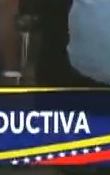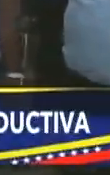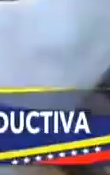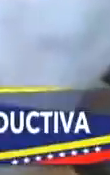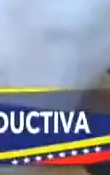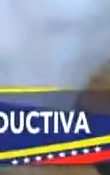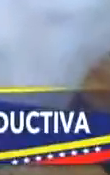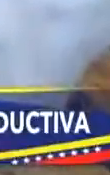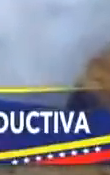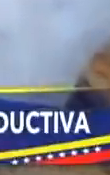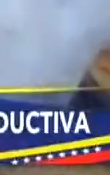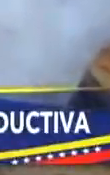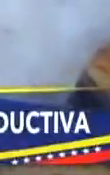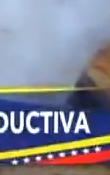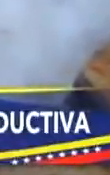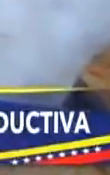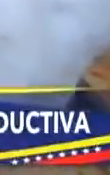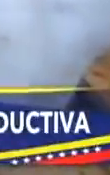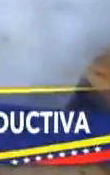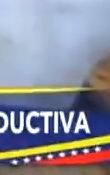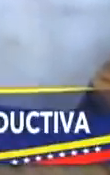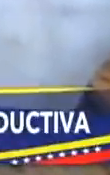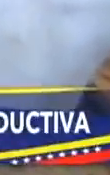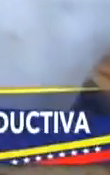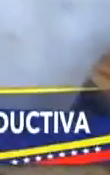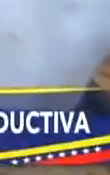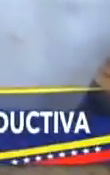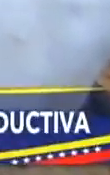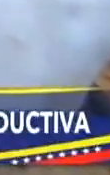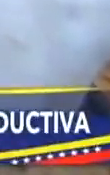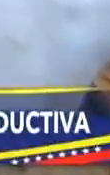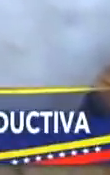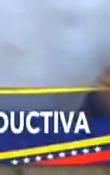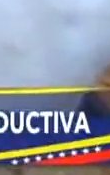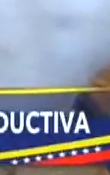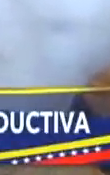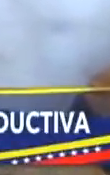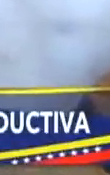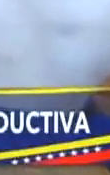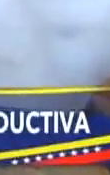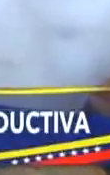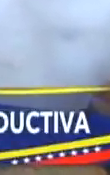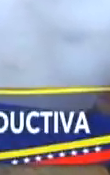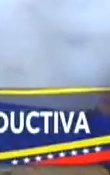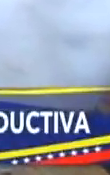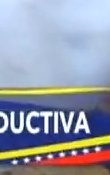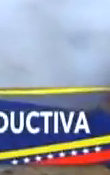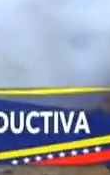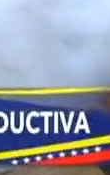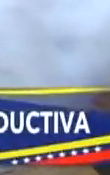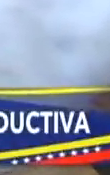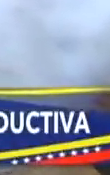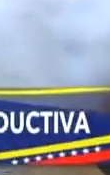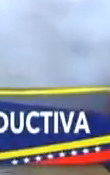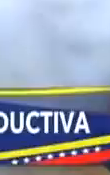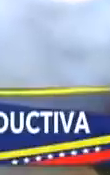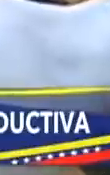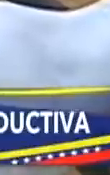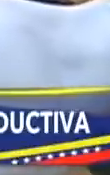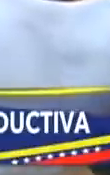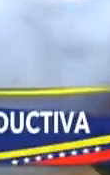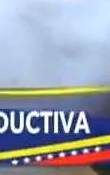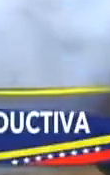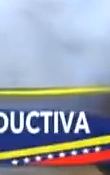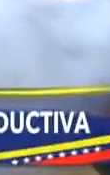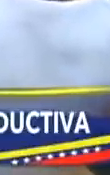cargaditas, pues. Sí. ¿Ah? Castro Sotelo sabe ordeñar una cabra. Es un animal que